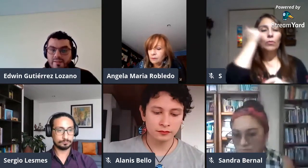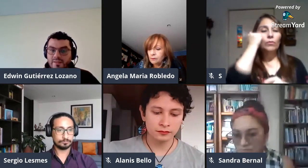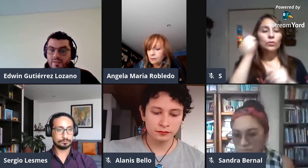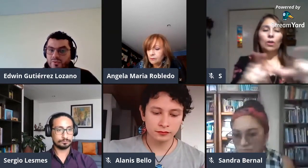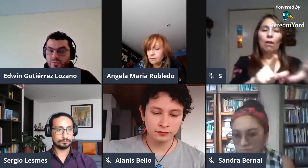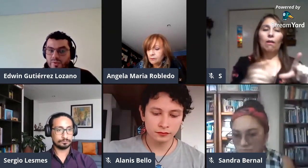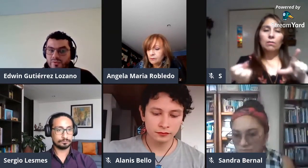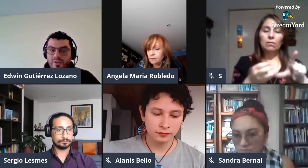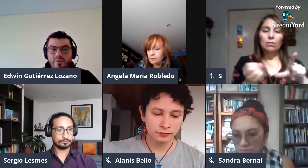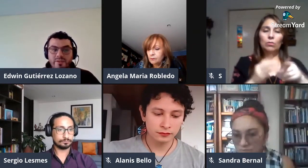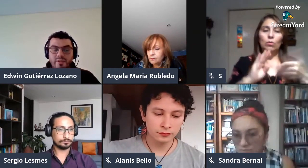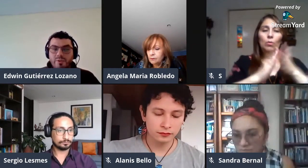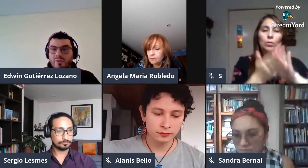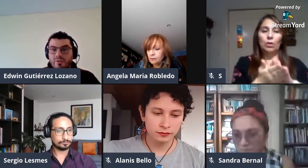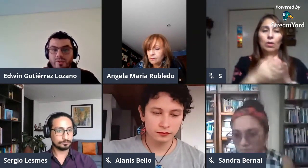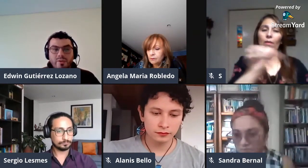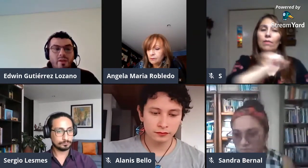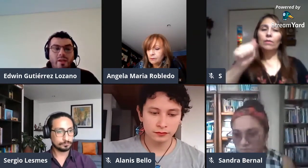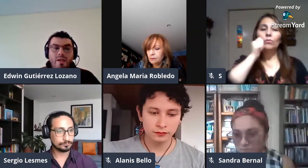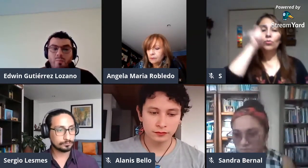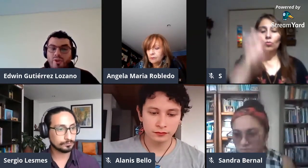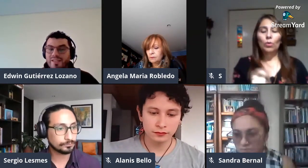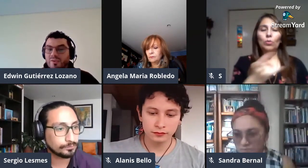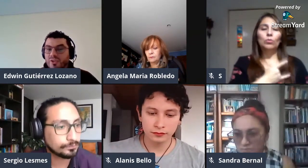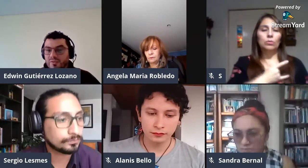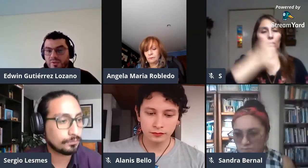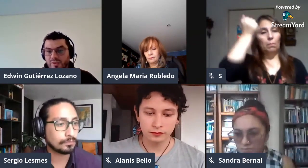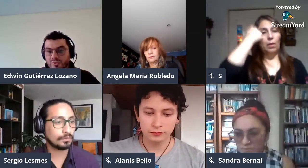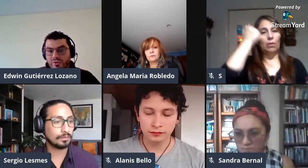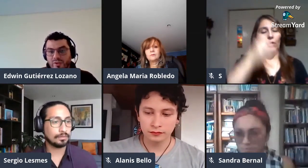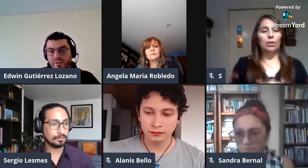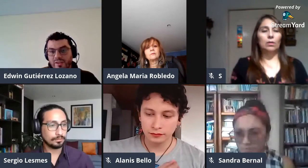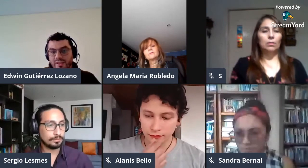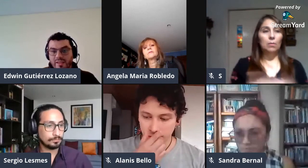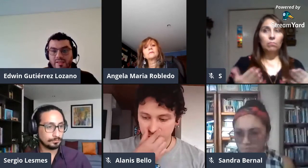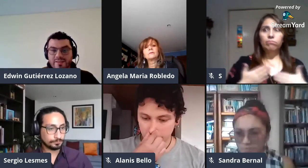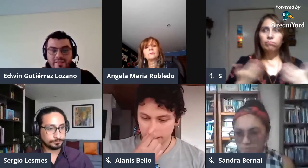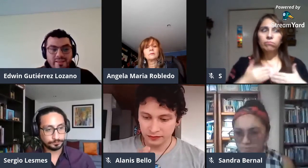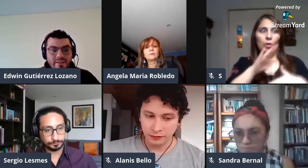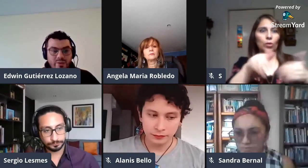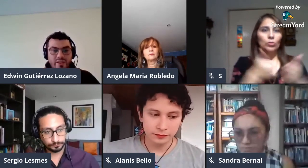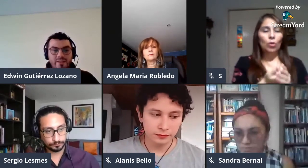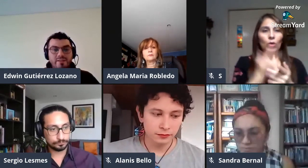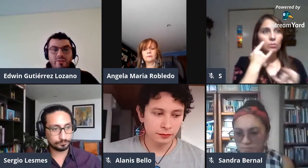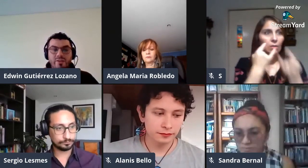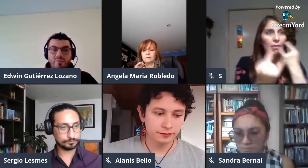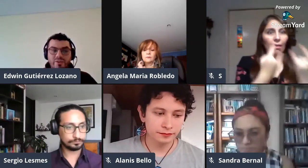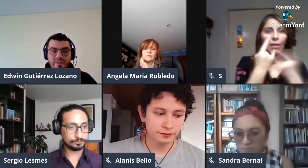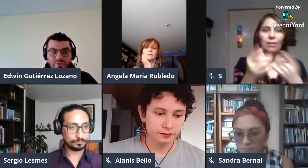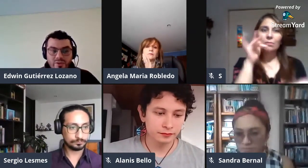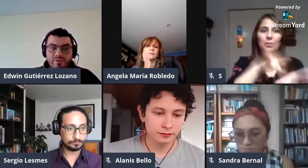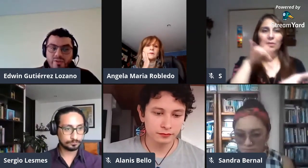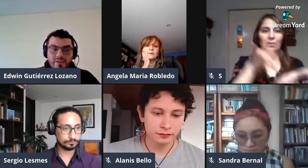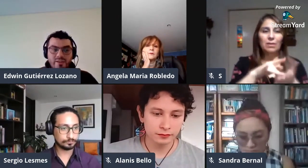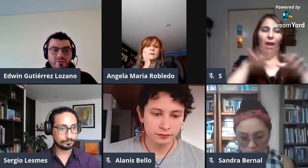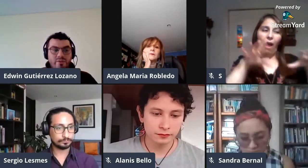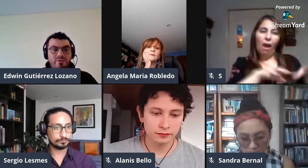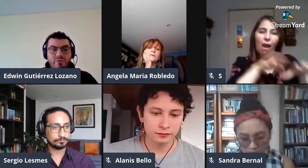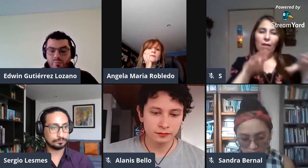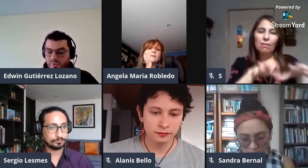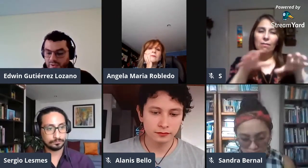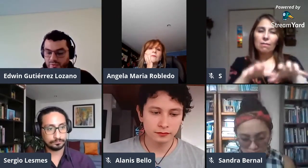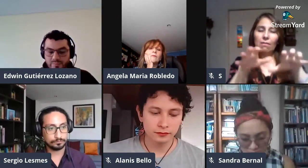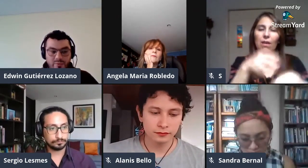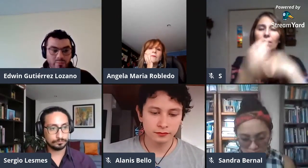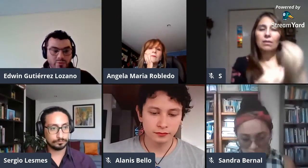con énfasis en Derechos Humanos de la Universidad Pedagógica. Por el entusiasmo que han mostrado en estas actividades que venimos desarrollando de los